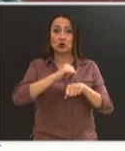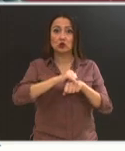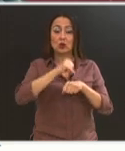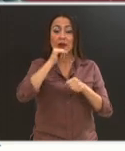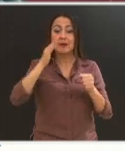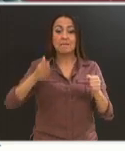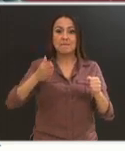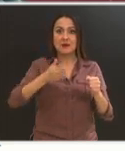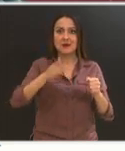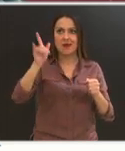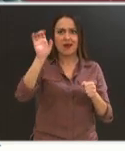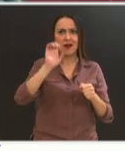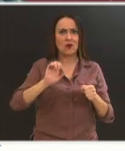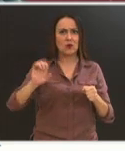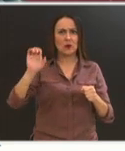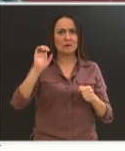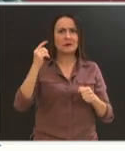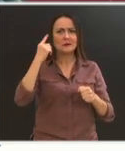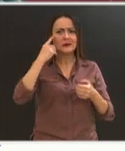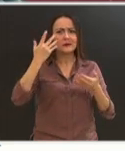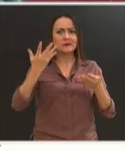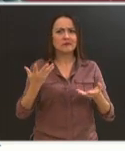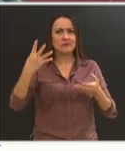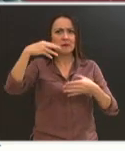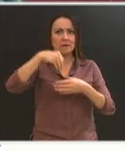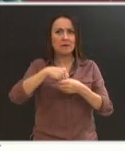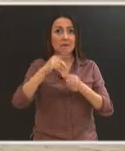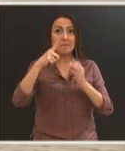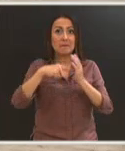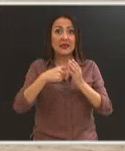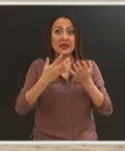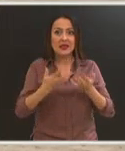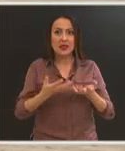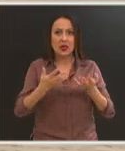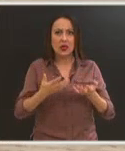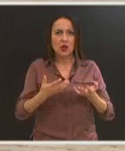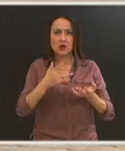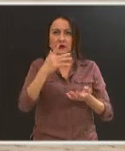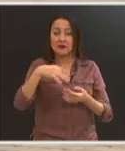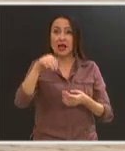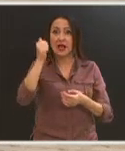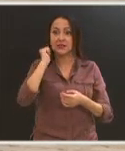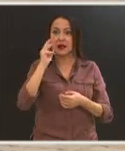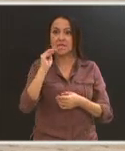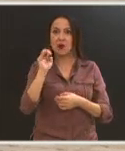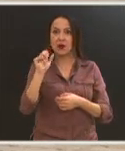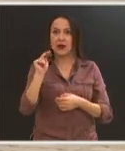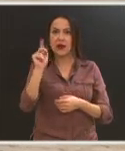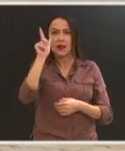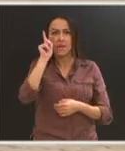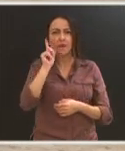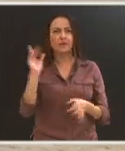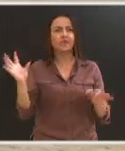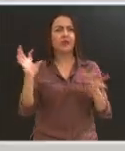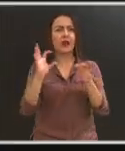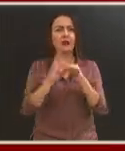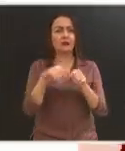Europa. No se descarta que cargamento con más de 1000 kilos de cocaína, localizado anoche en Moín, esté relacionado.